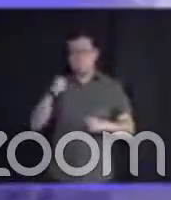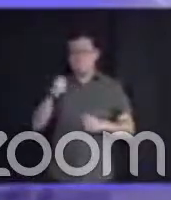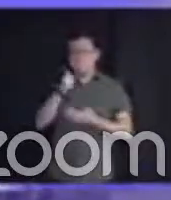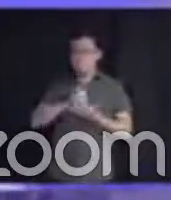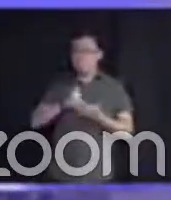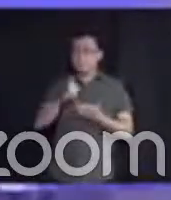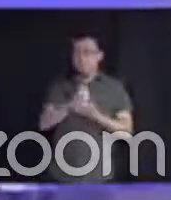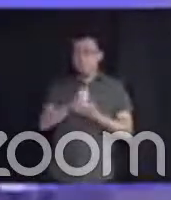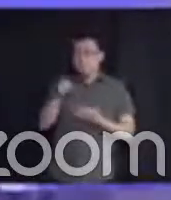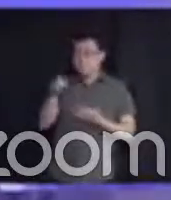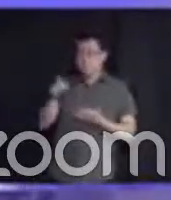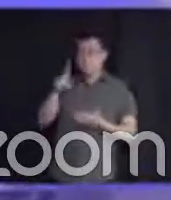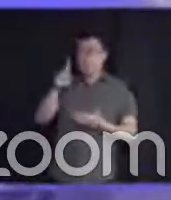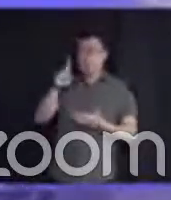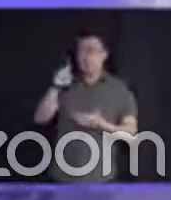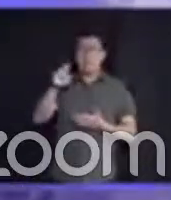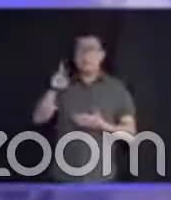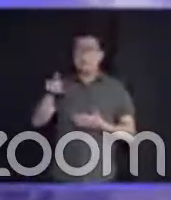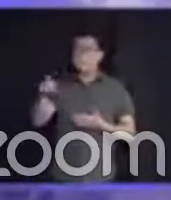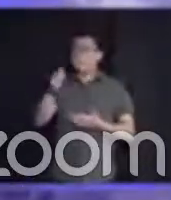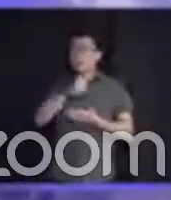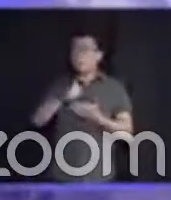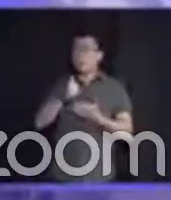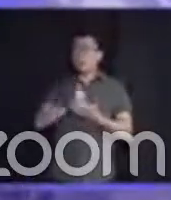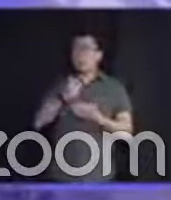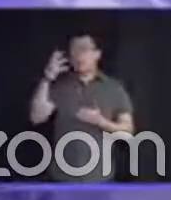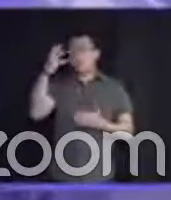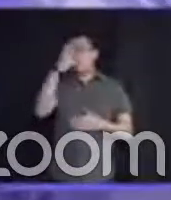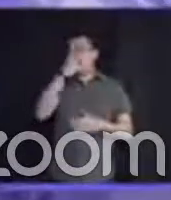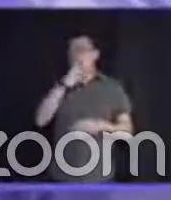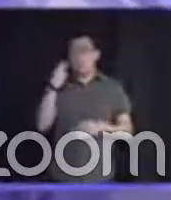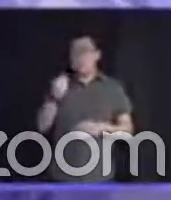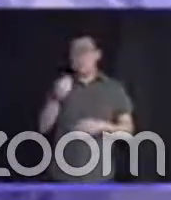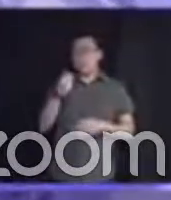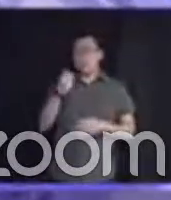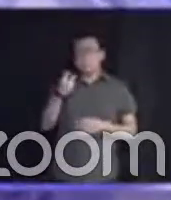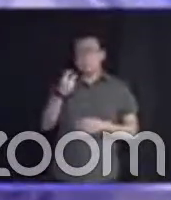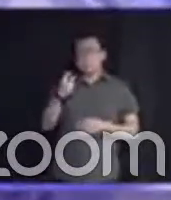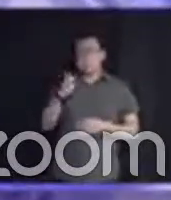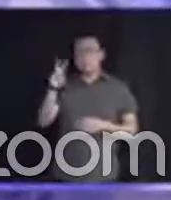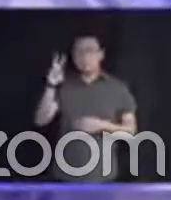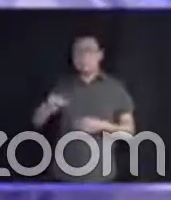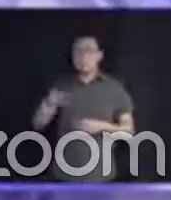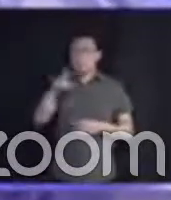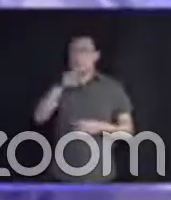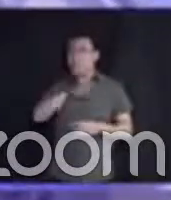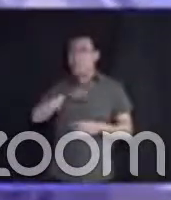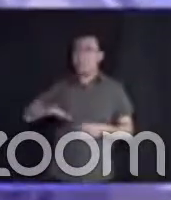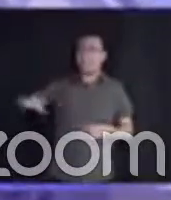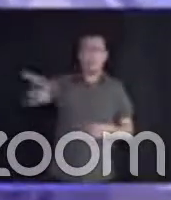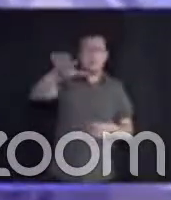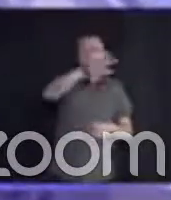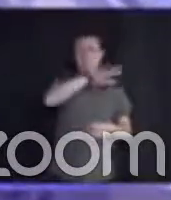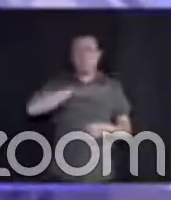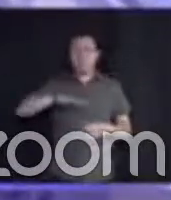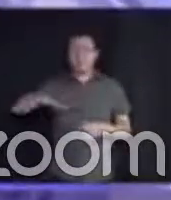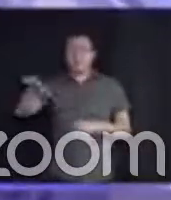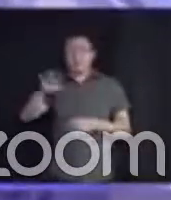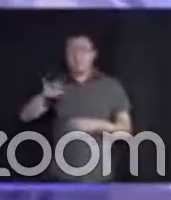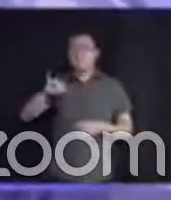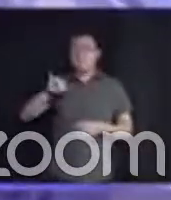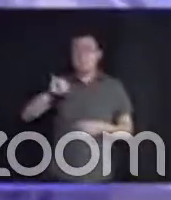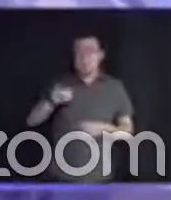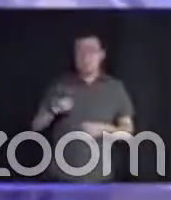sede, aparte que es un lugar muy bonito, es una ciudad muy bonita y todo lo que hay alrededor, que va a estar